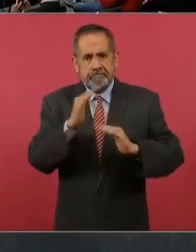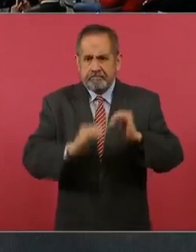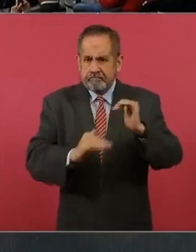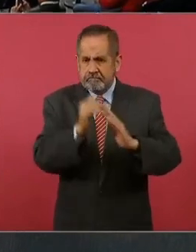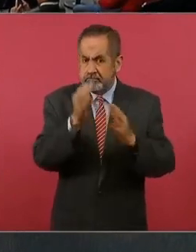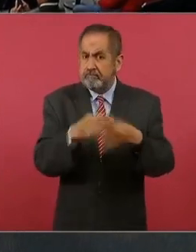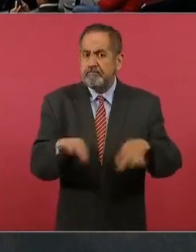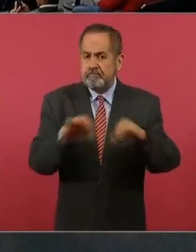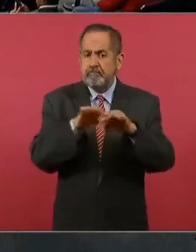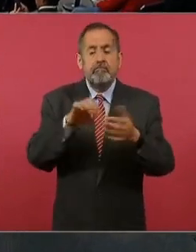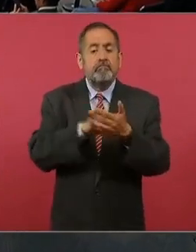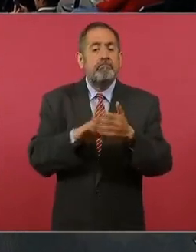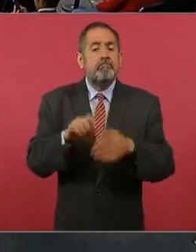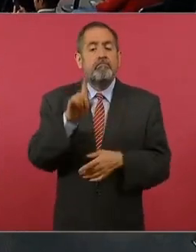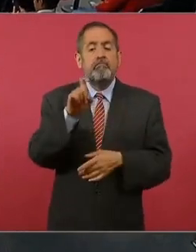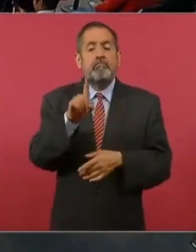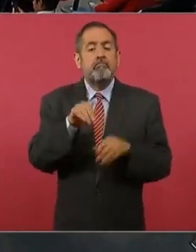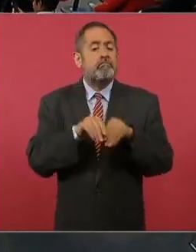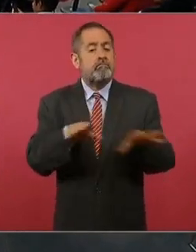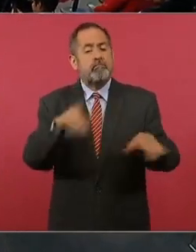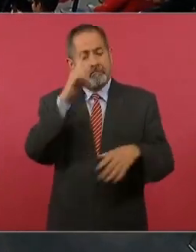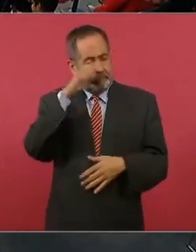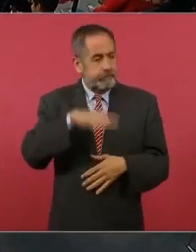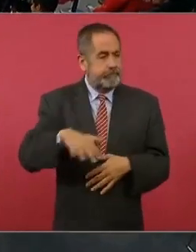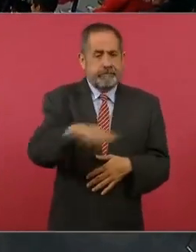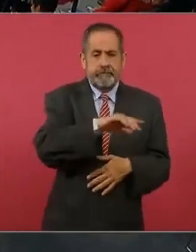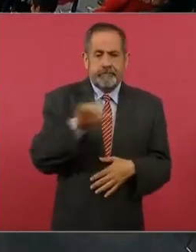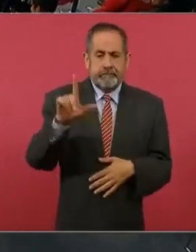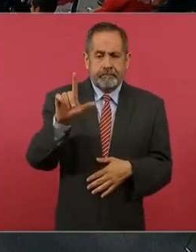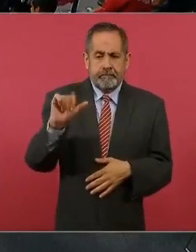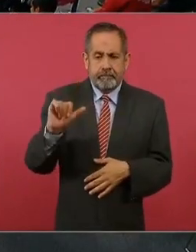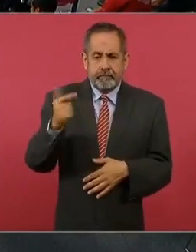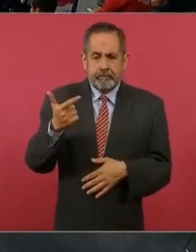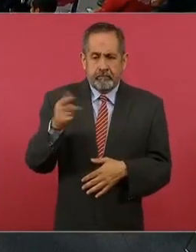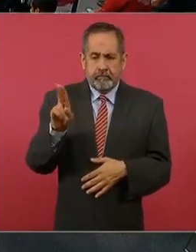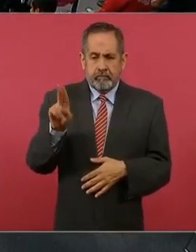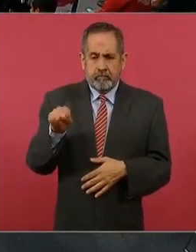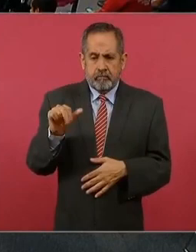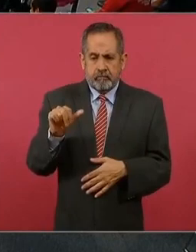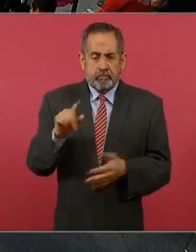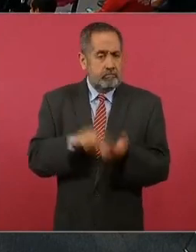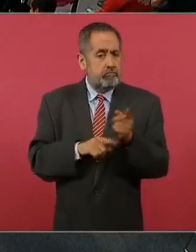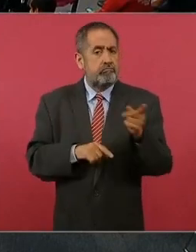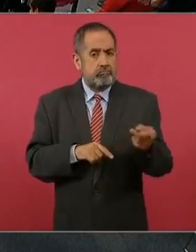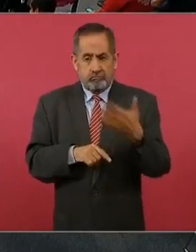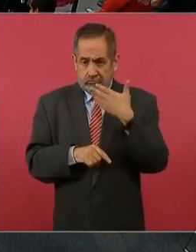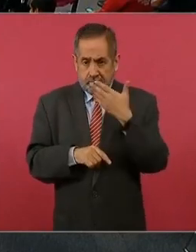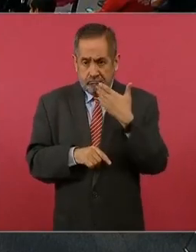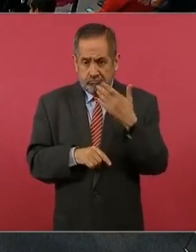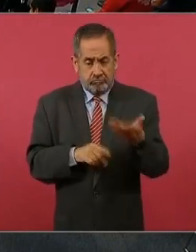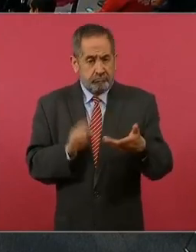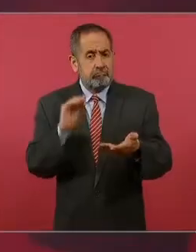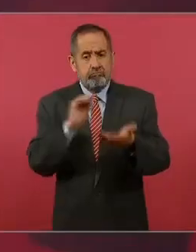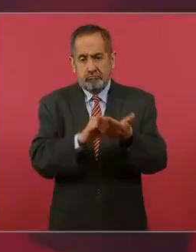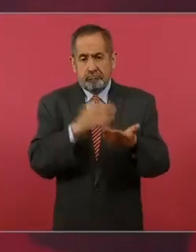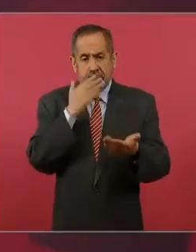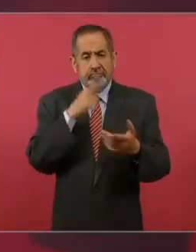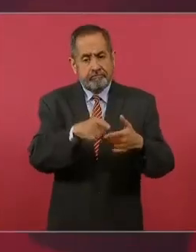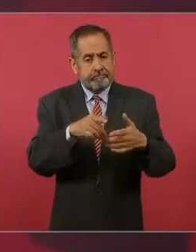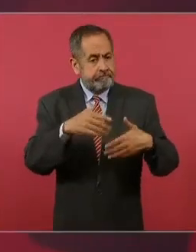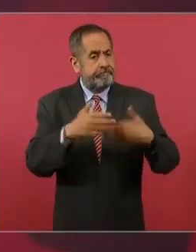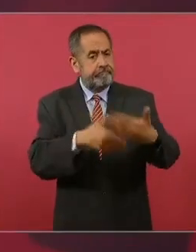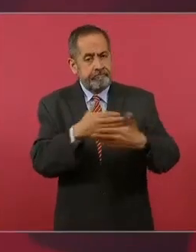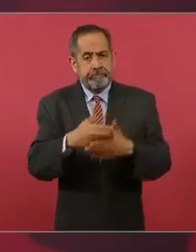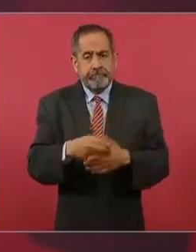importantísimas, como el agua saludable para la laguna, que ese es un compromiso que tenemos. Vamos